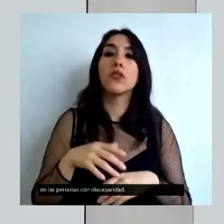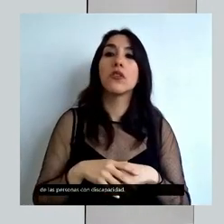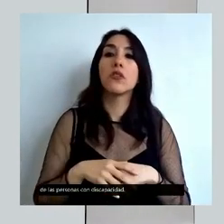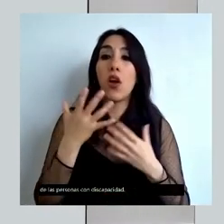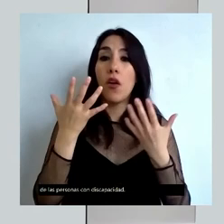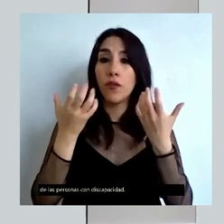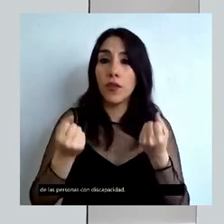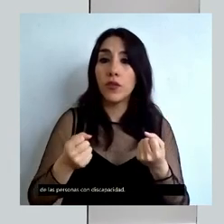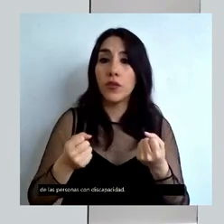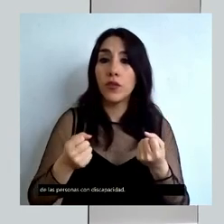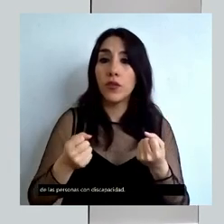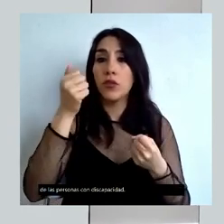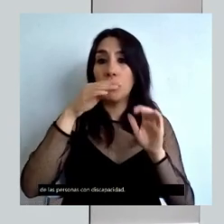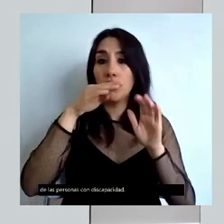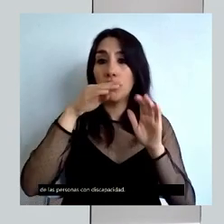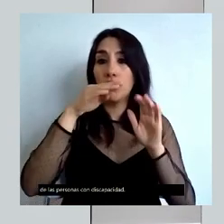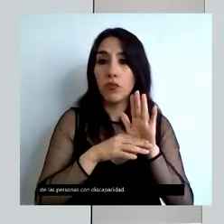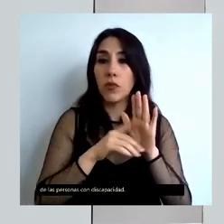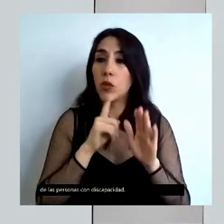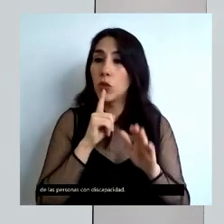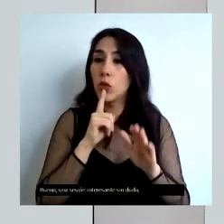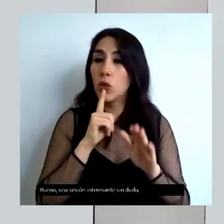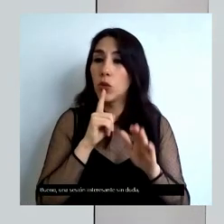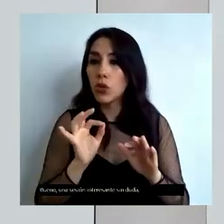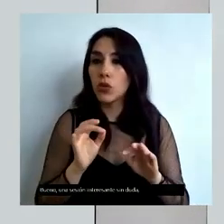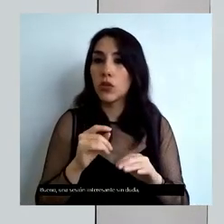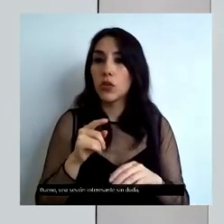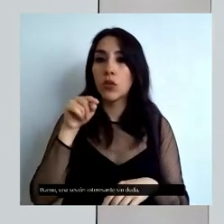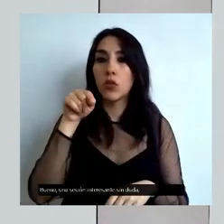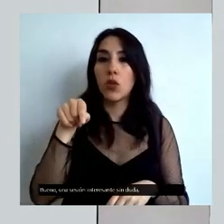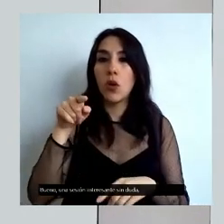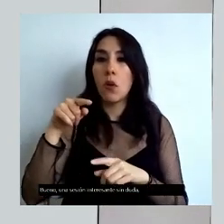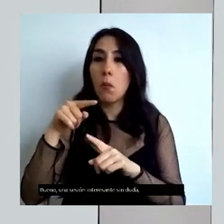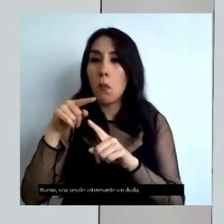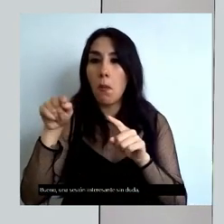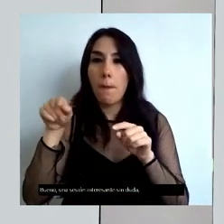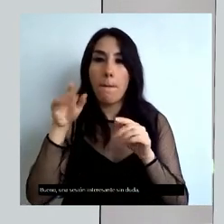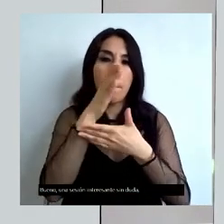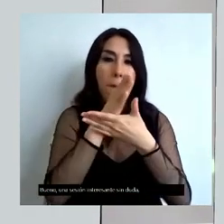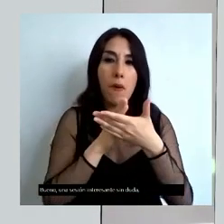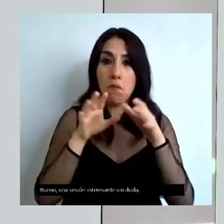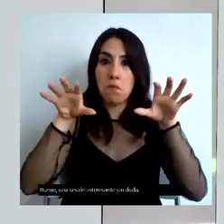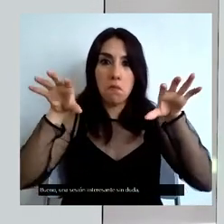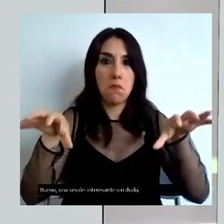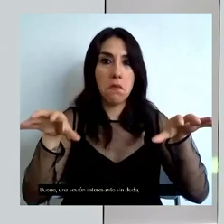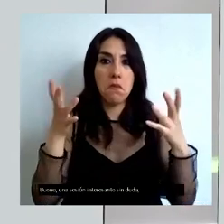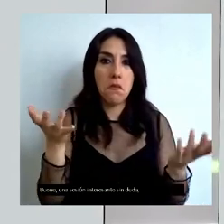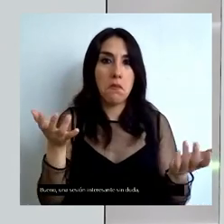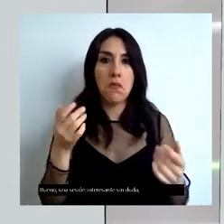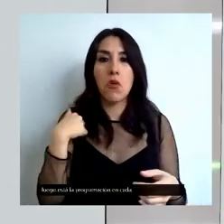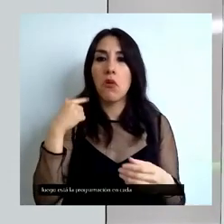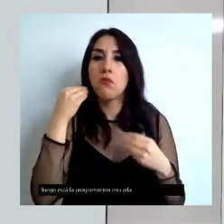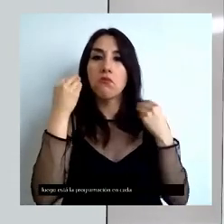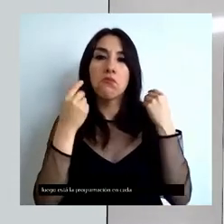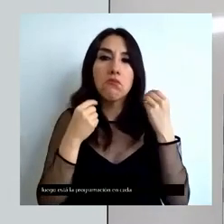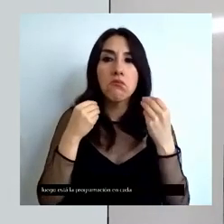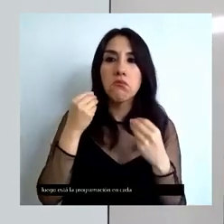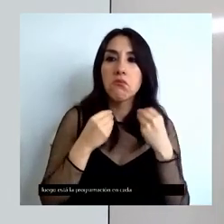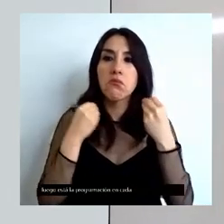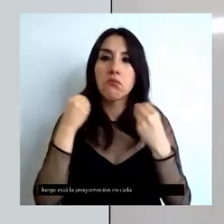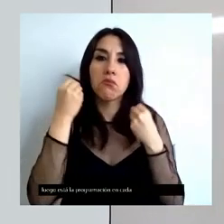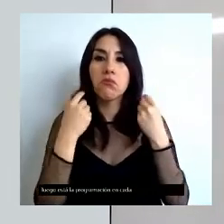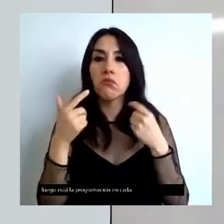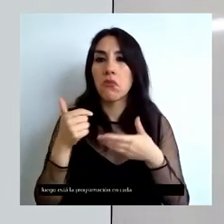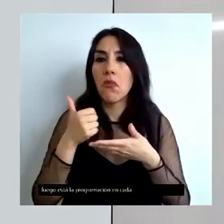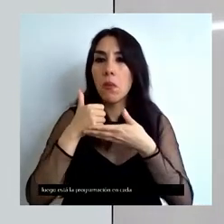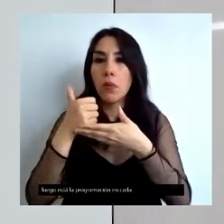Ante cualquier necesidad de soporte, tanto técnico como de contenido, en el menú de ayuda de nuestra plataforma podrán guiarlos